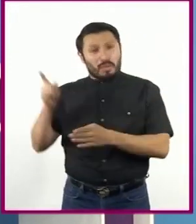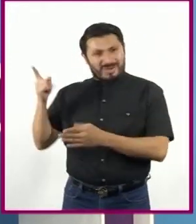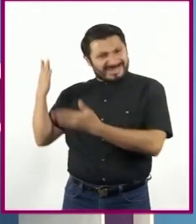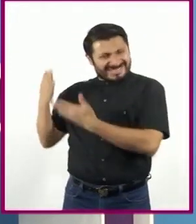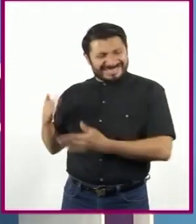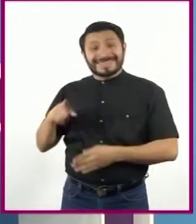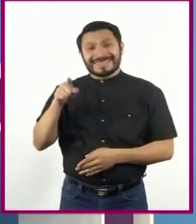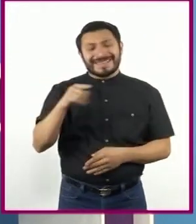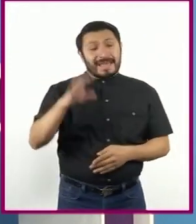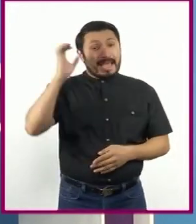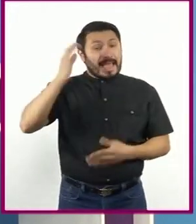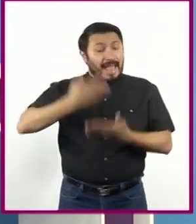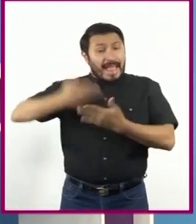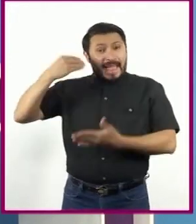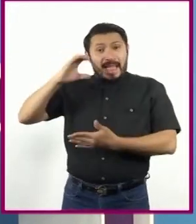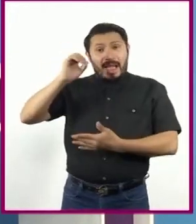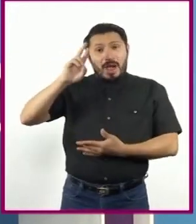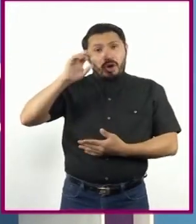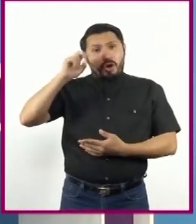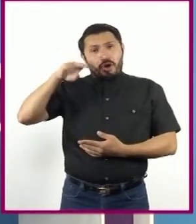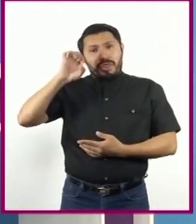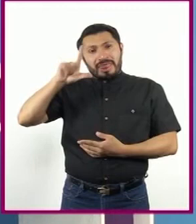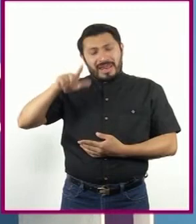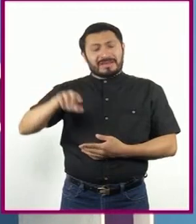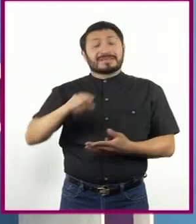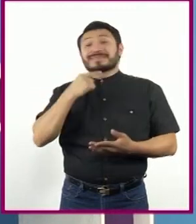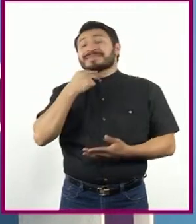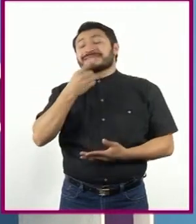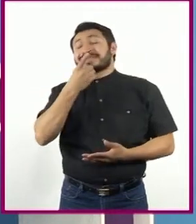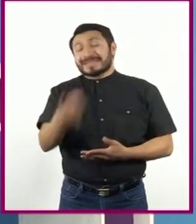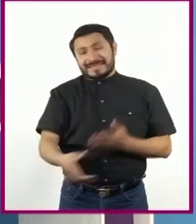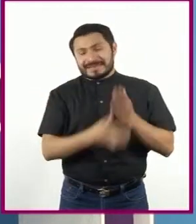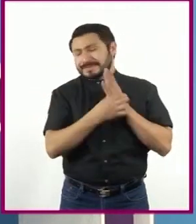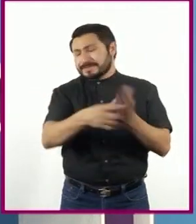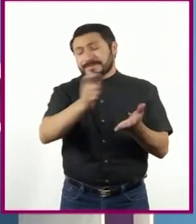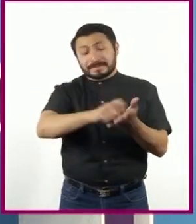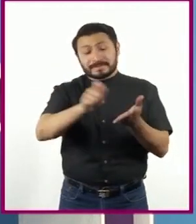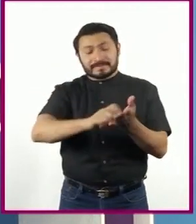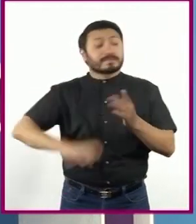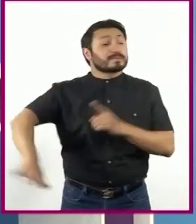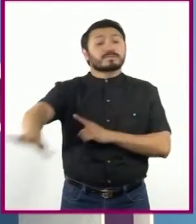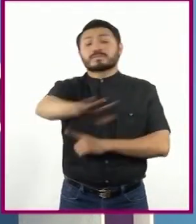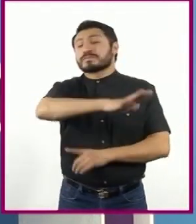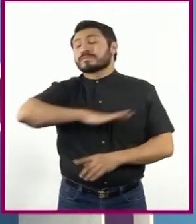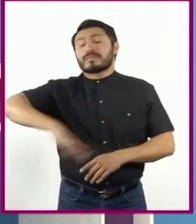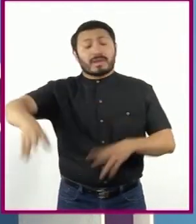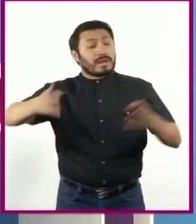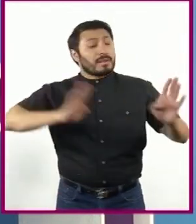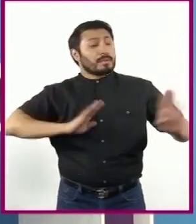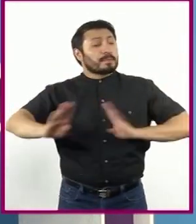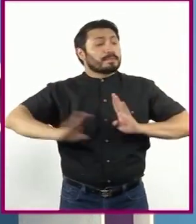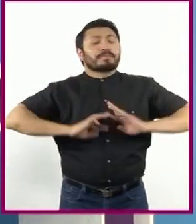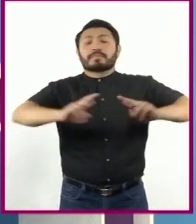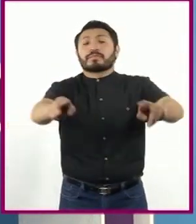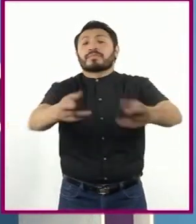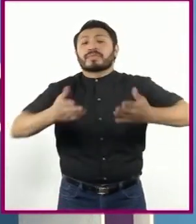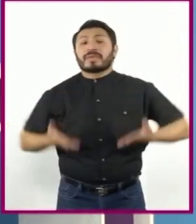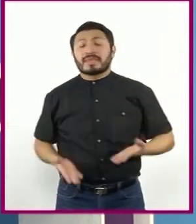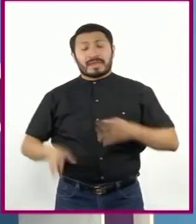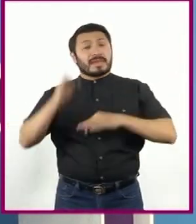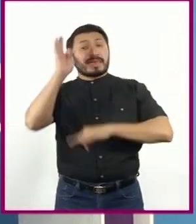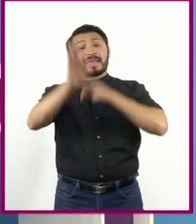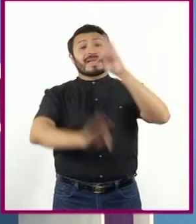entonces coronel, señala en sus memorias: por todas partes nuestros soldados eran recibidos y tratados